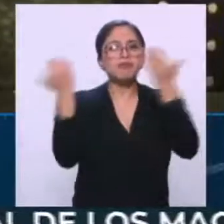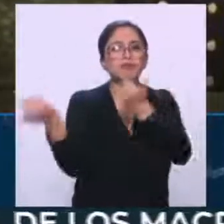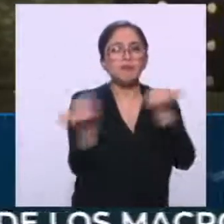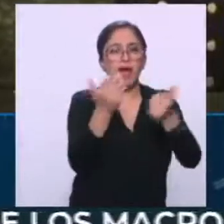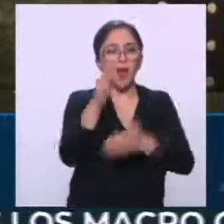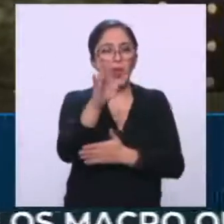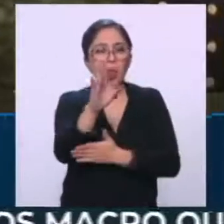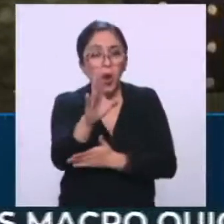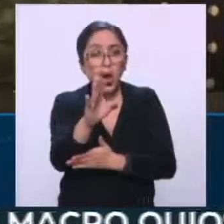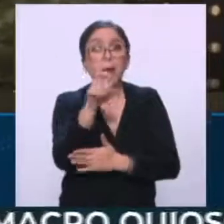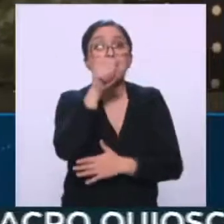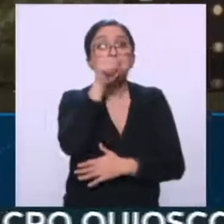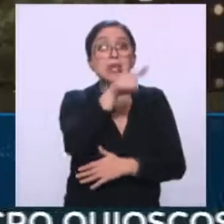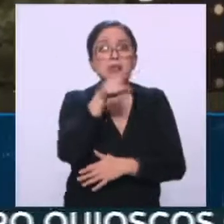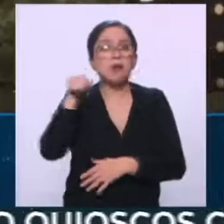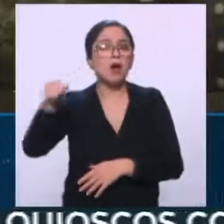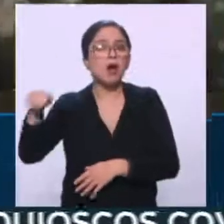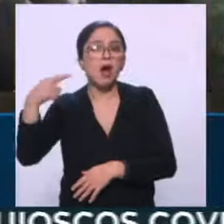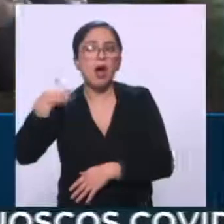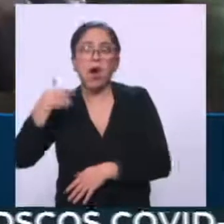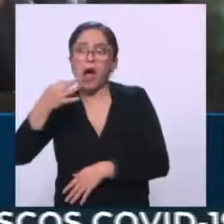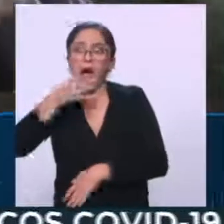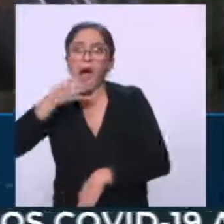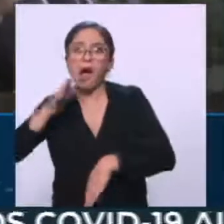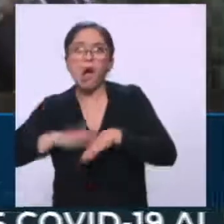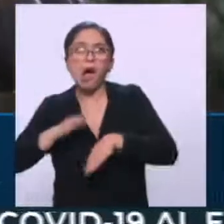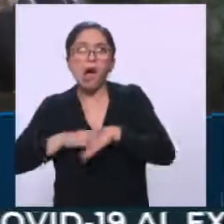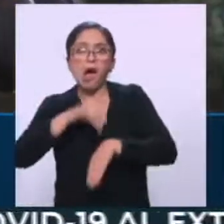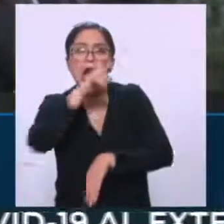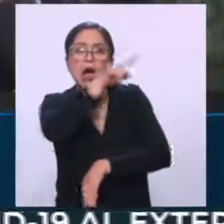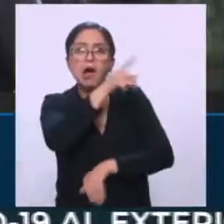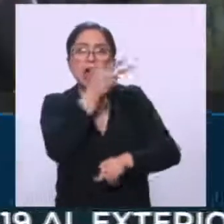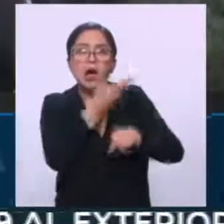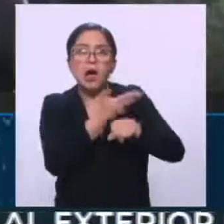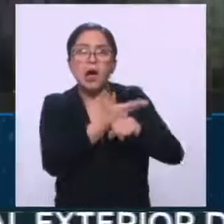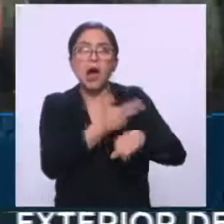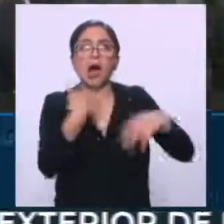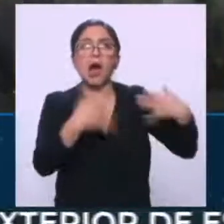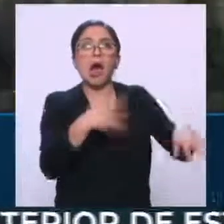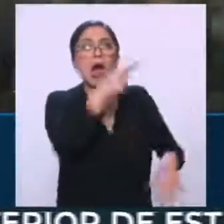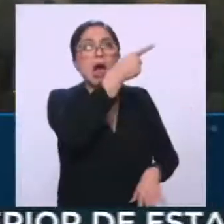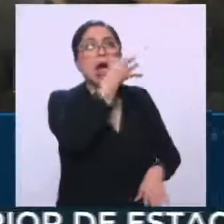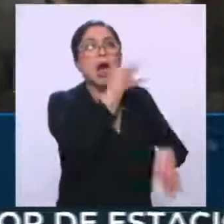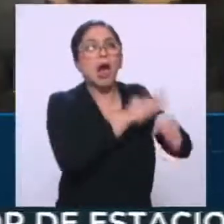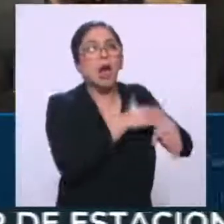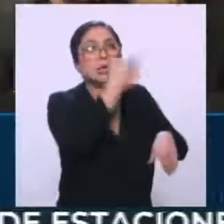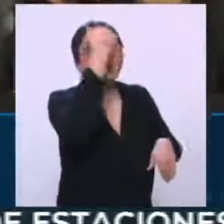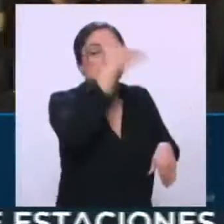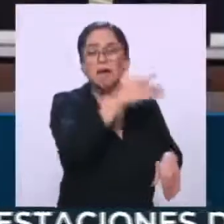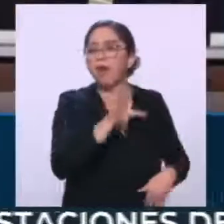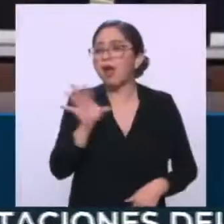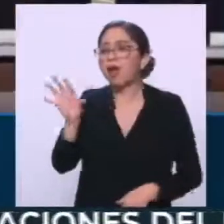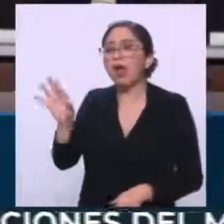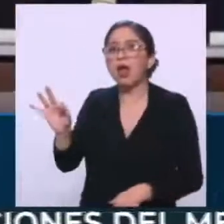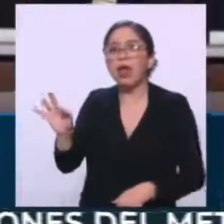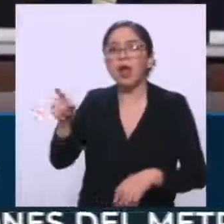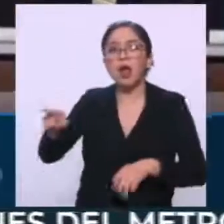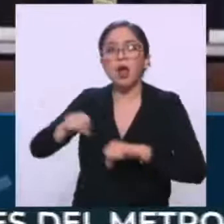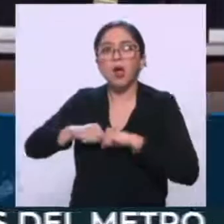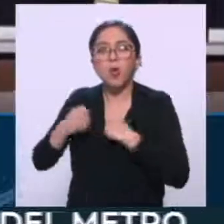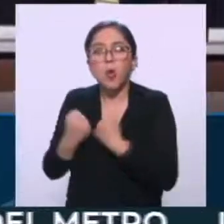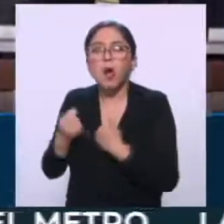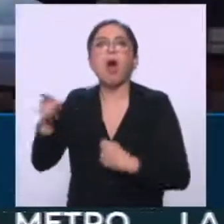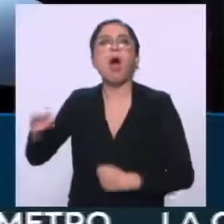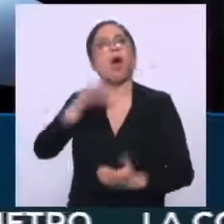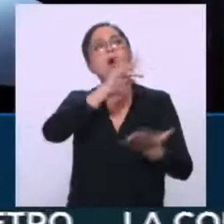advertía de investigaciones que se hacían en Estados Unidos en contra del cártel H2. Él era la parte de que les advertía a los